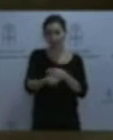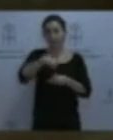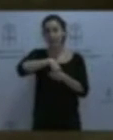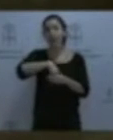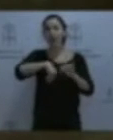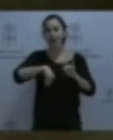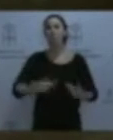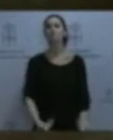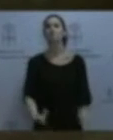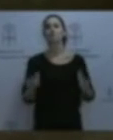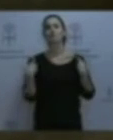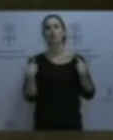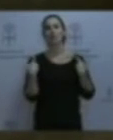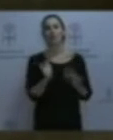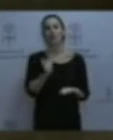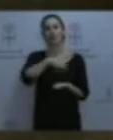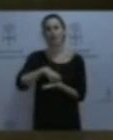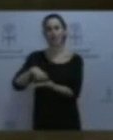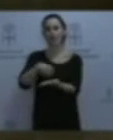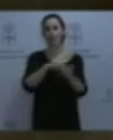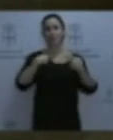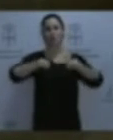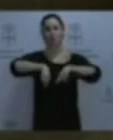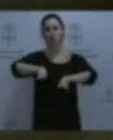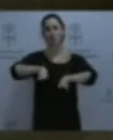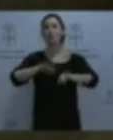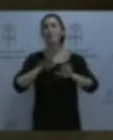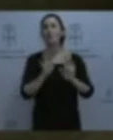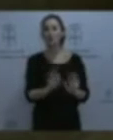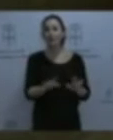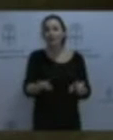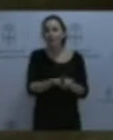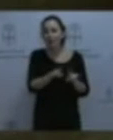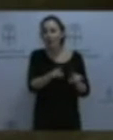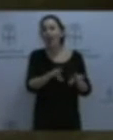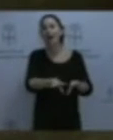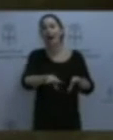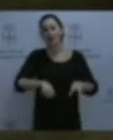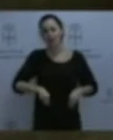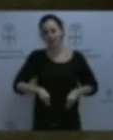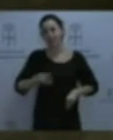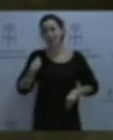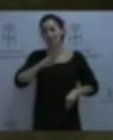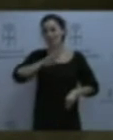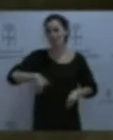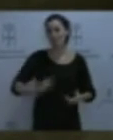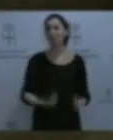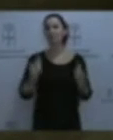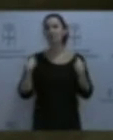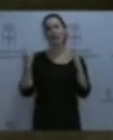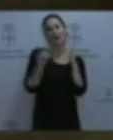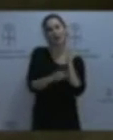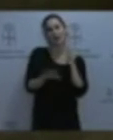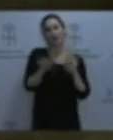son competencia de los centros, pero como usted mismo acaba de admitir, la responsabilidad última sobre la calidad del